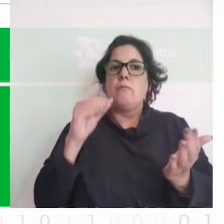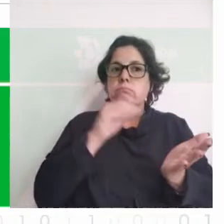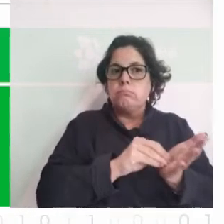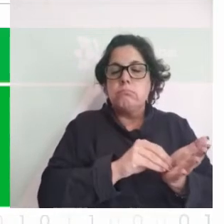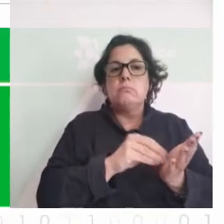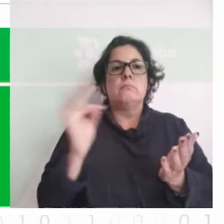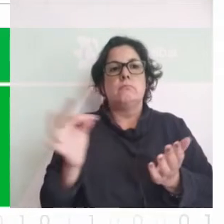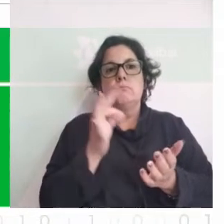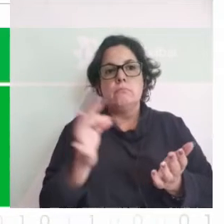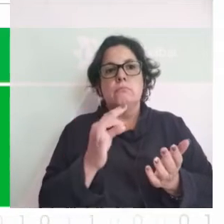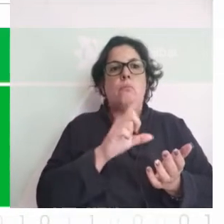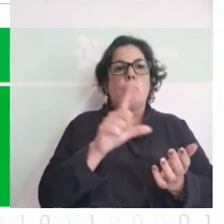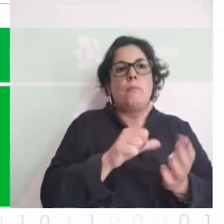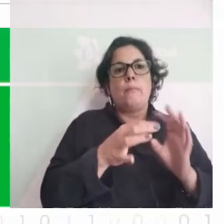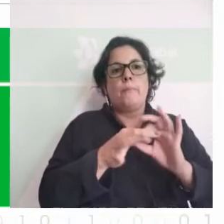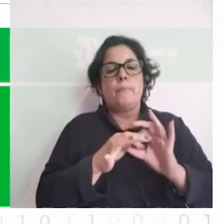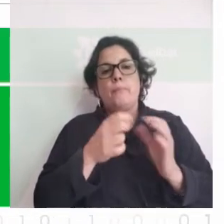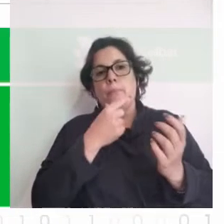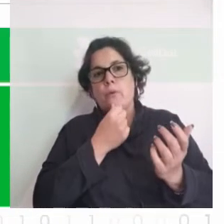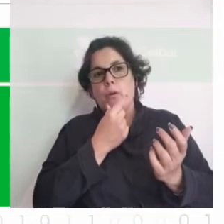un taller un lunes, miércoles y jueves,